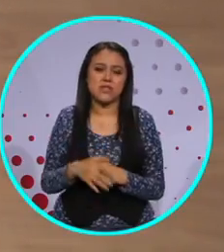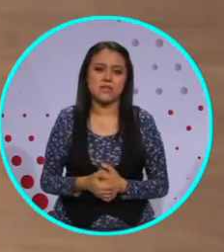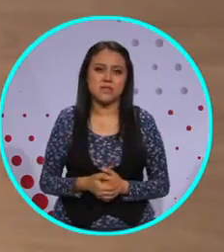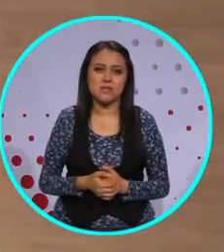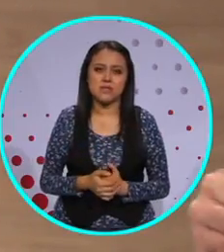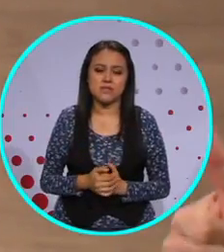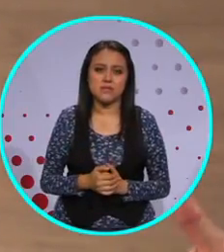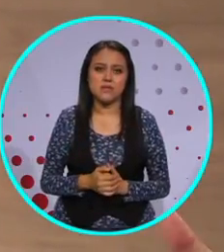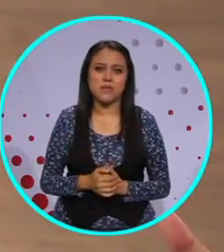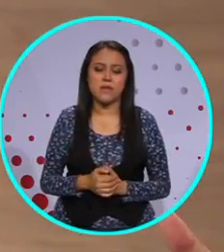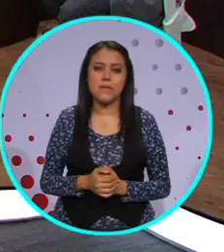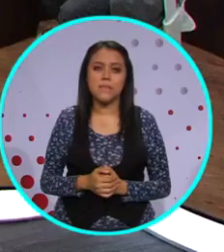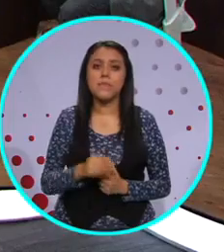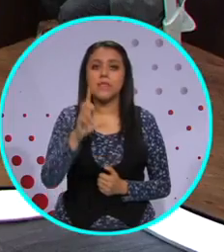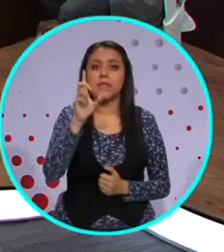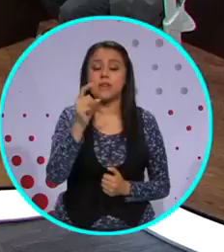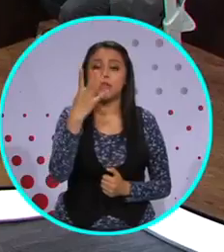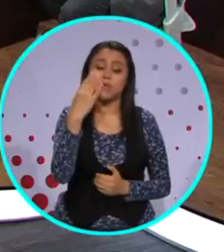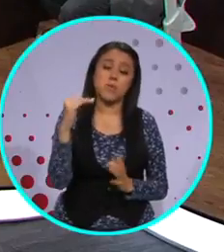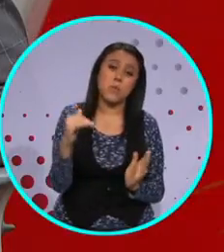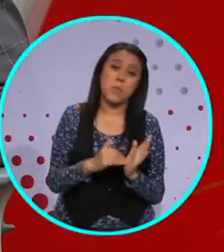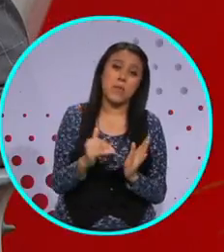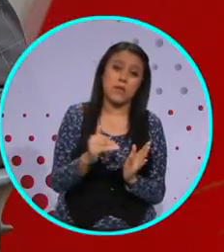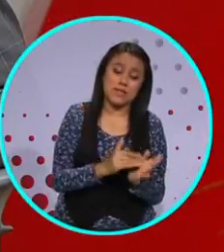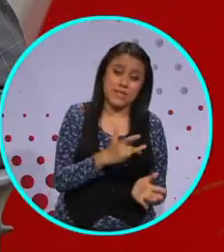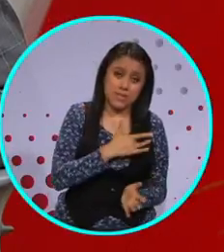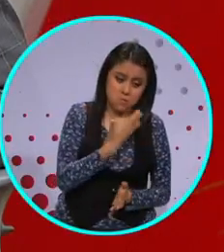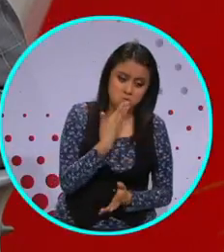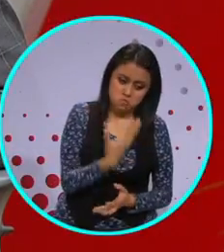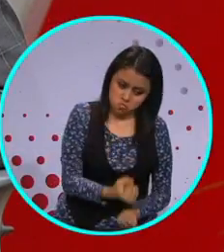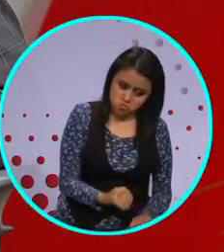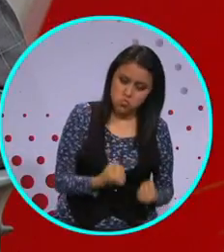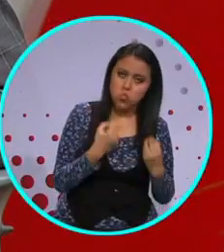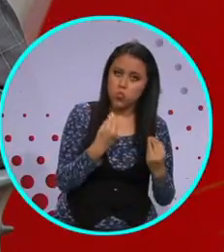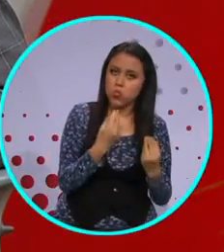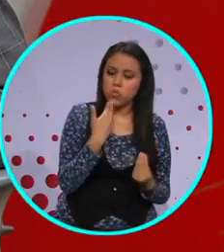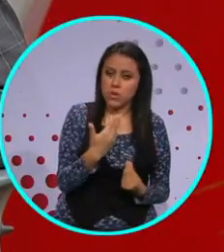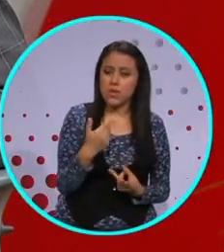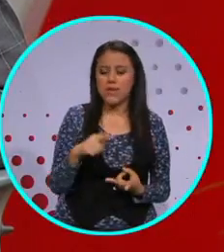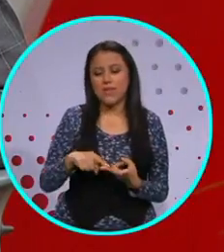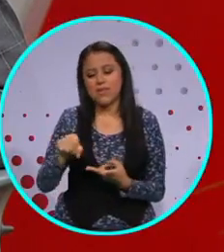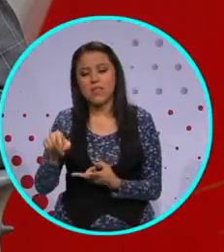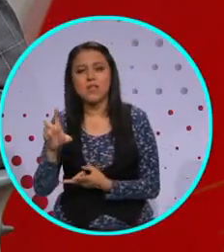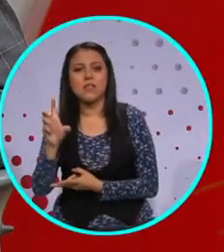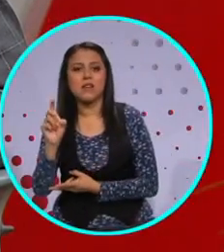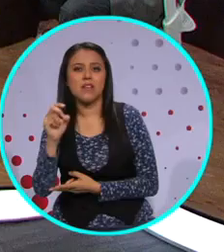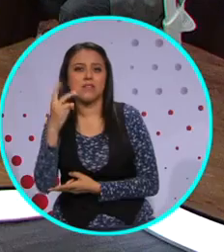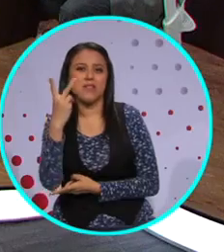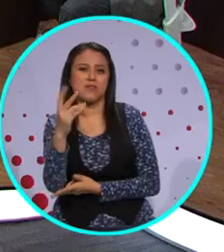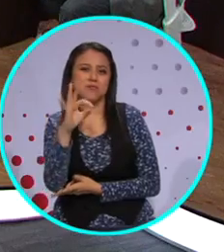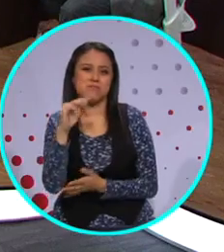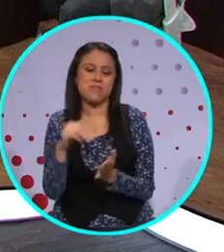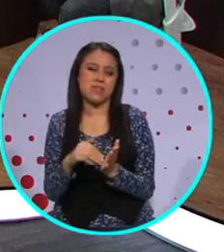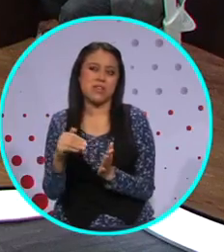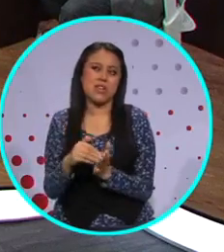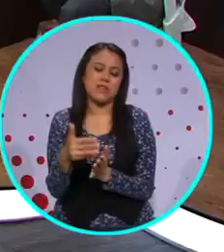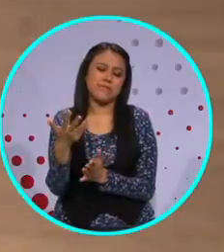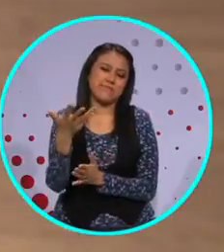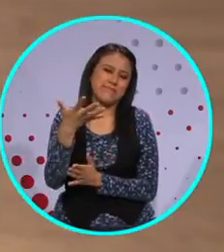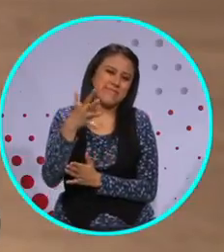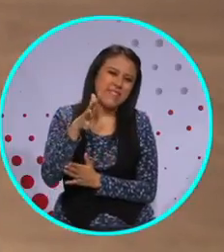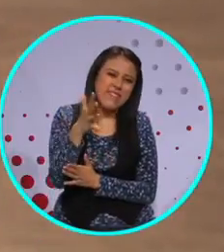ella 34 millones dice que se siente muy satisfecho y 32 millones dice que se siente se siente algo